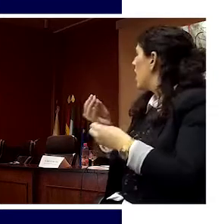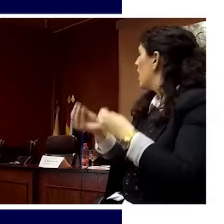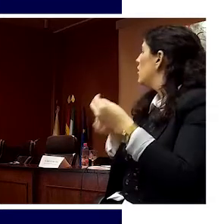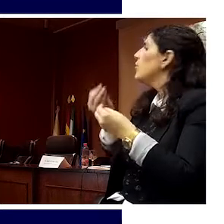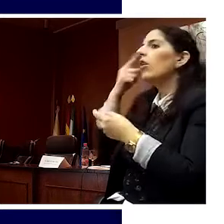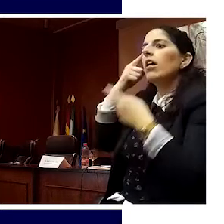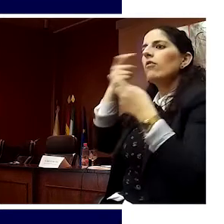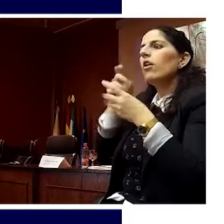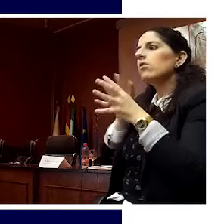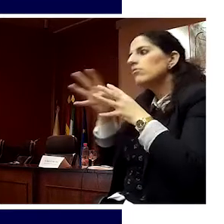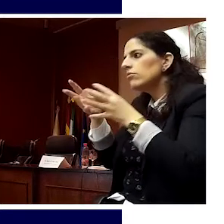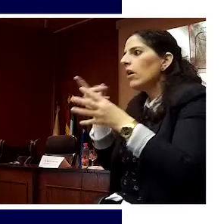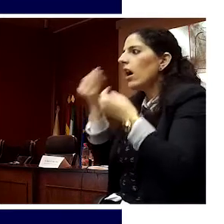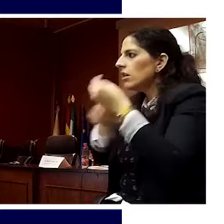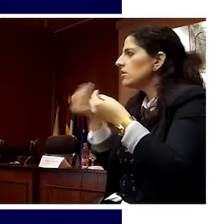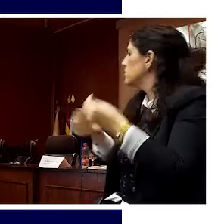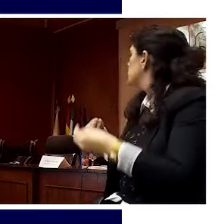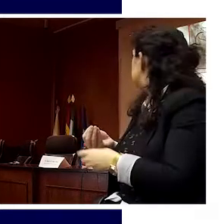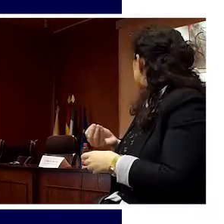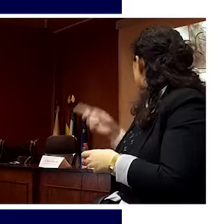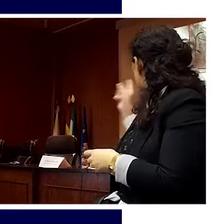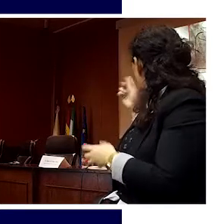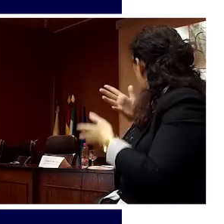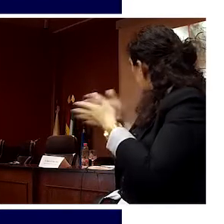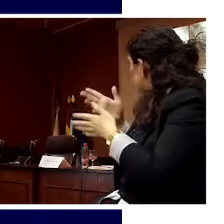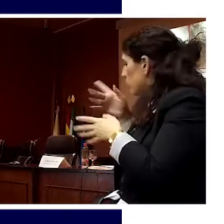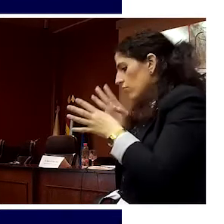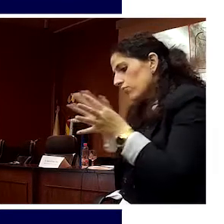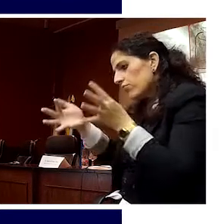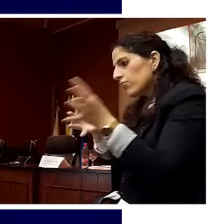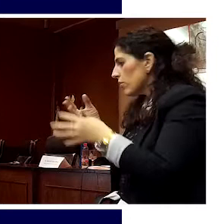colateral a la arteria ocluida, ¿no?